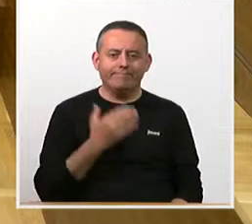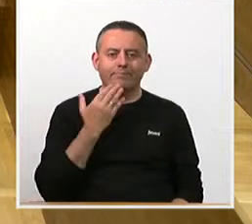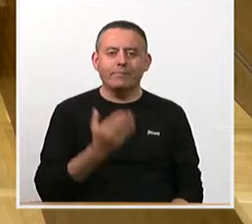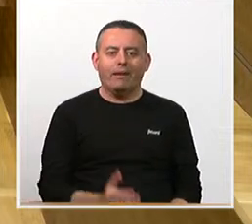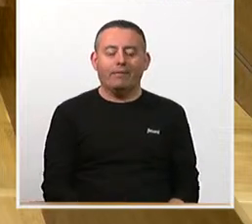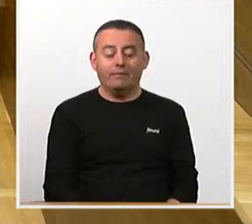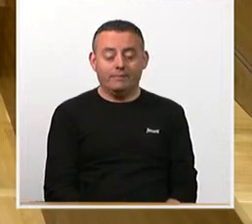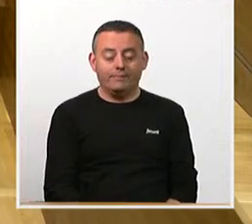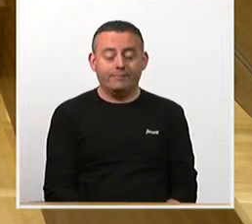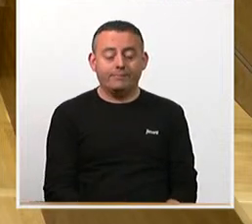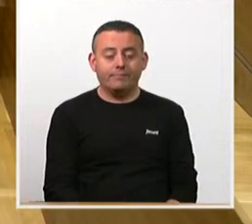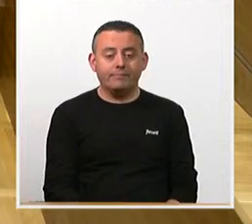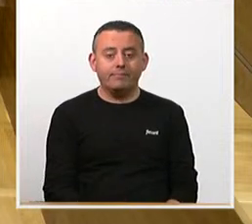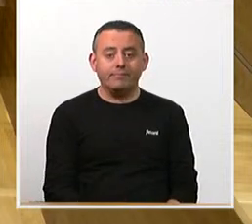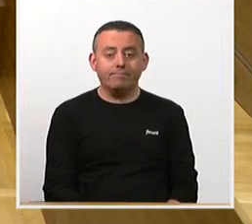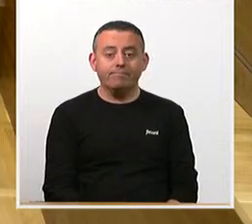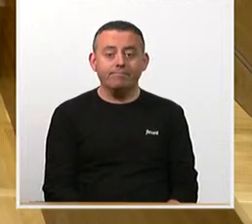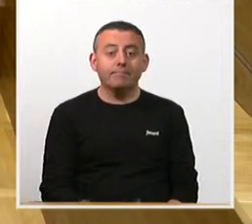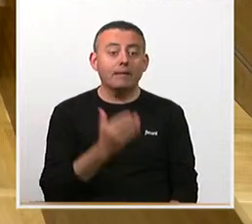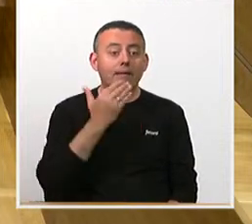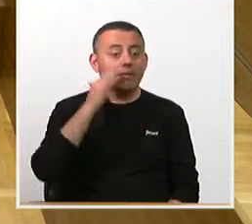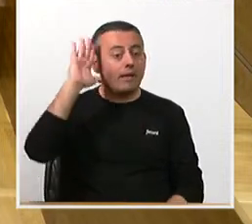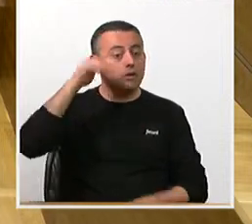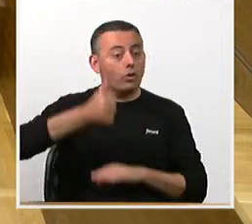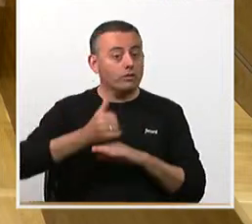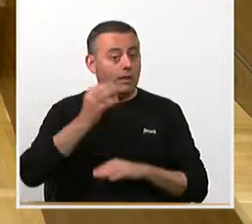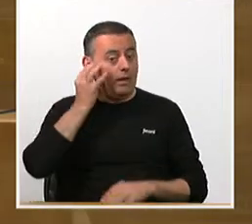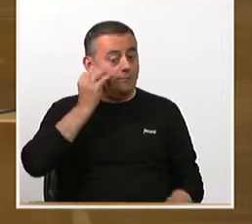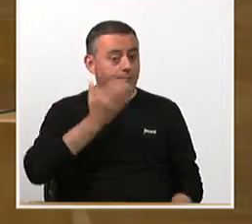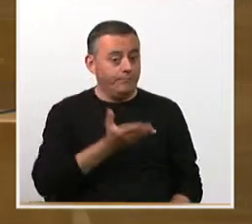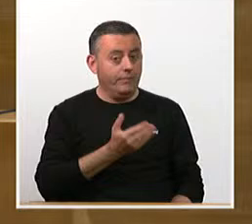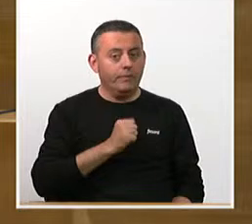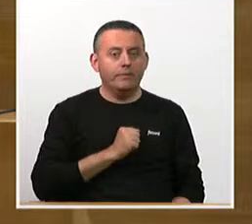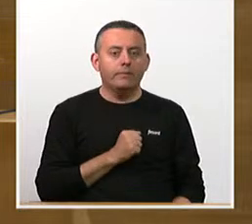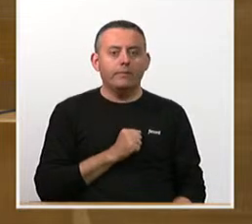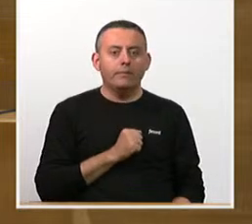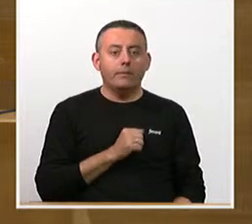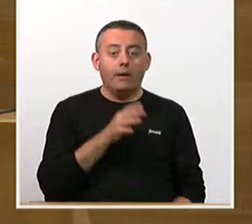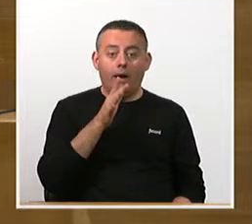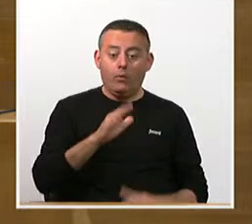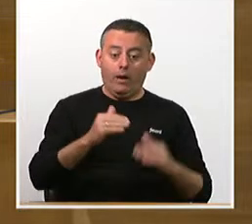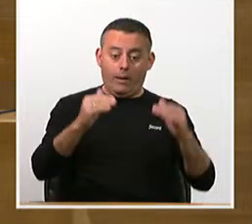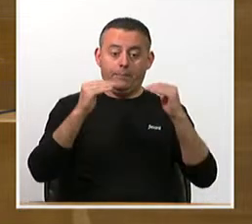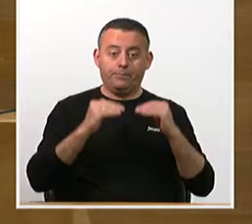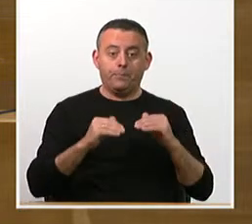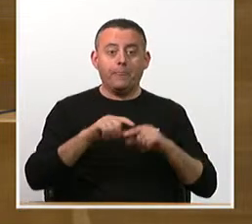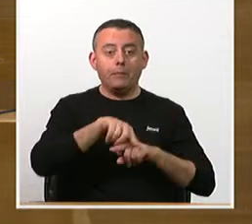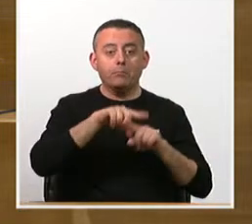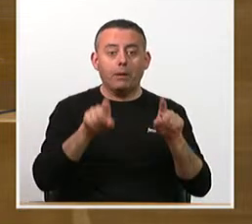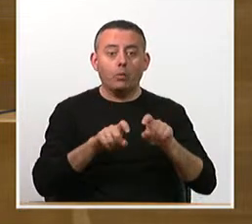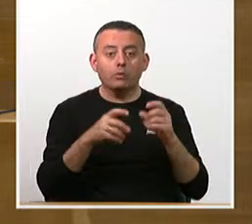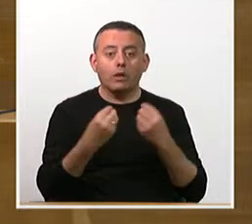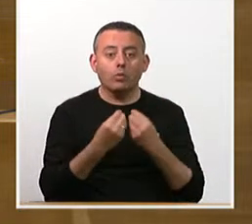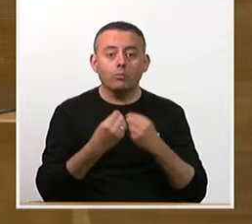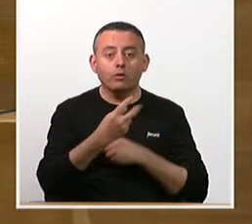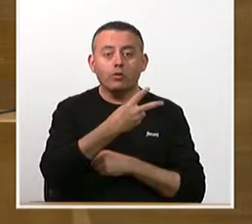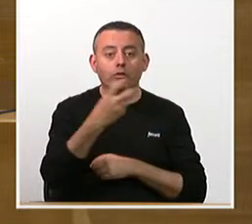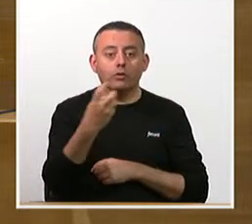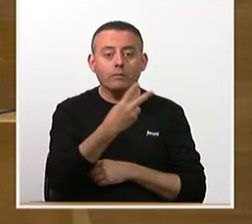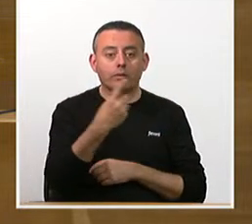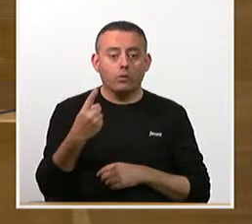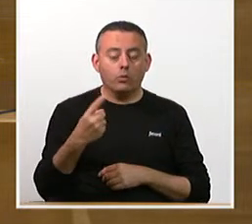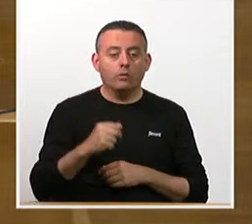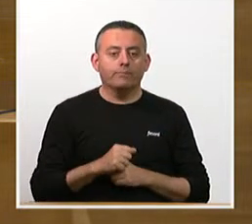gracias gracias consellera pasamos a la pregunta número 221